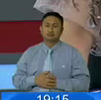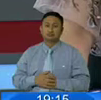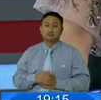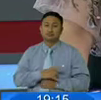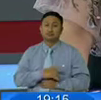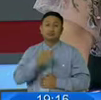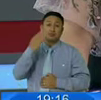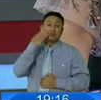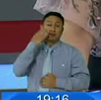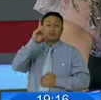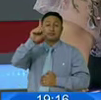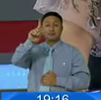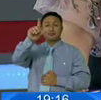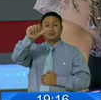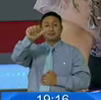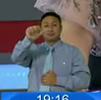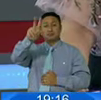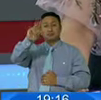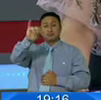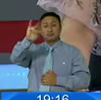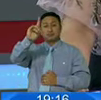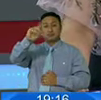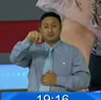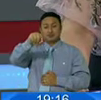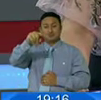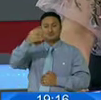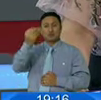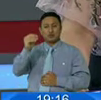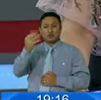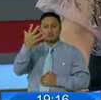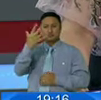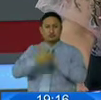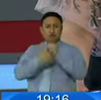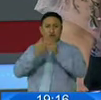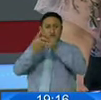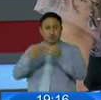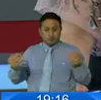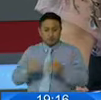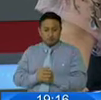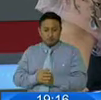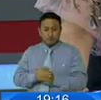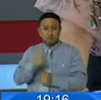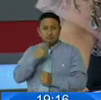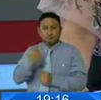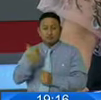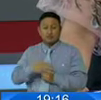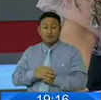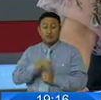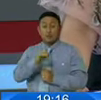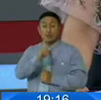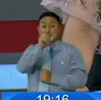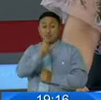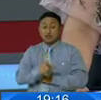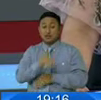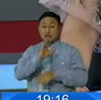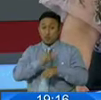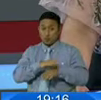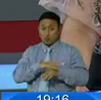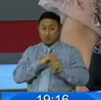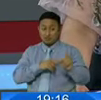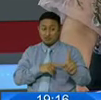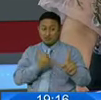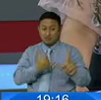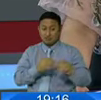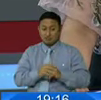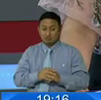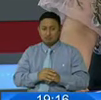Madre de David Romo, el joven que se encuentra desaparecido por más de 5 años, asegura que de la detención de uno de los supuestos involucrados se